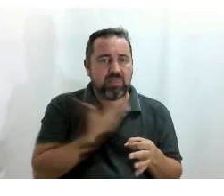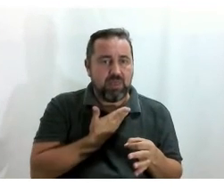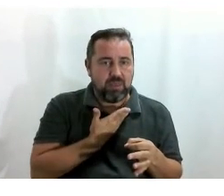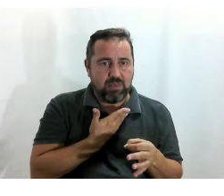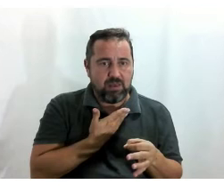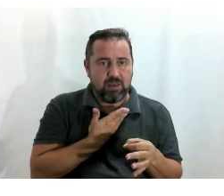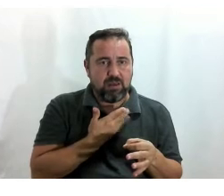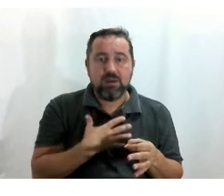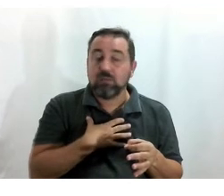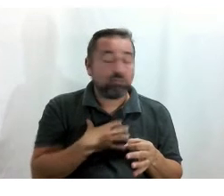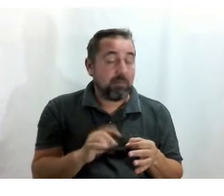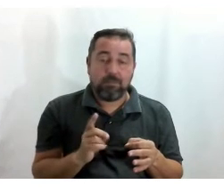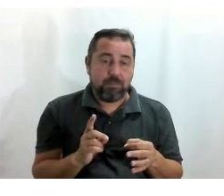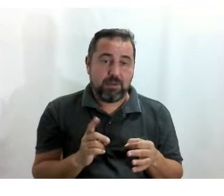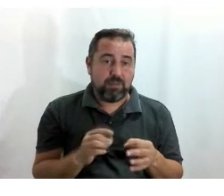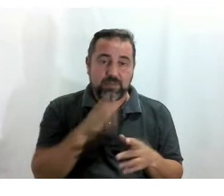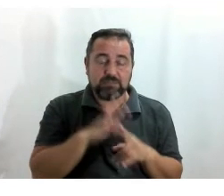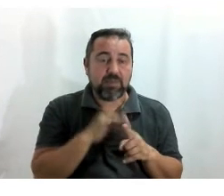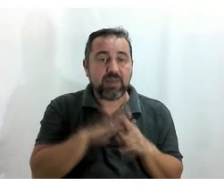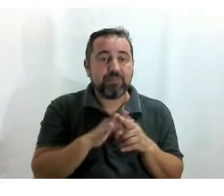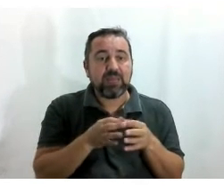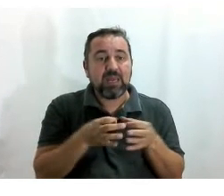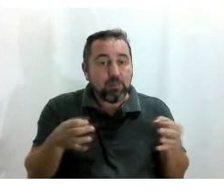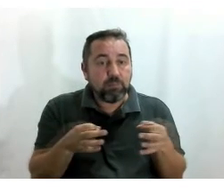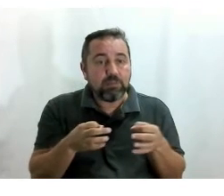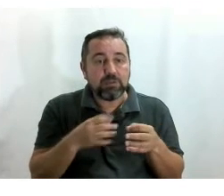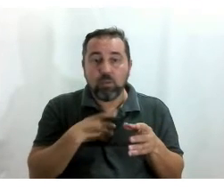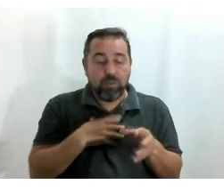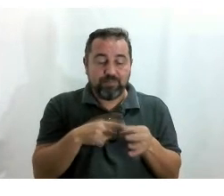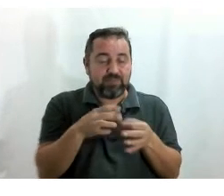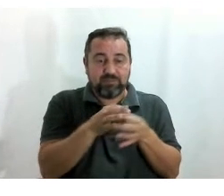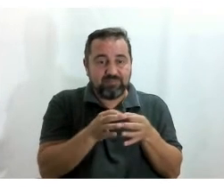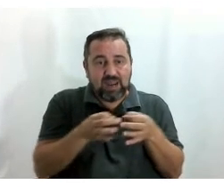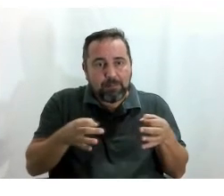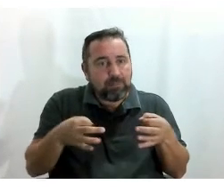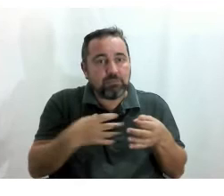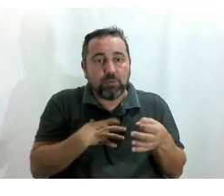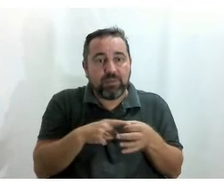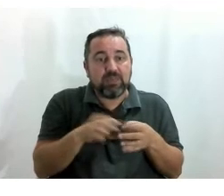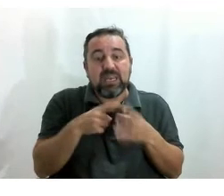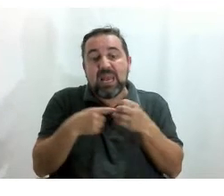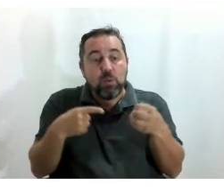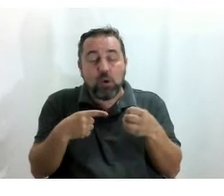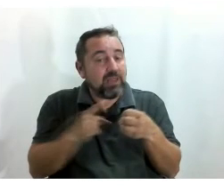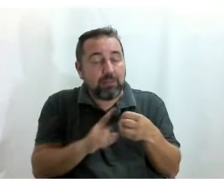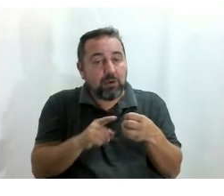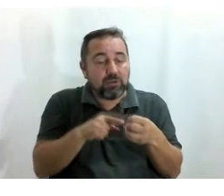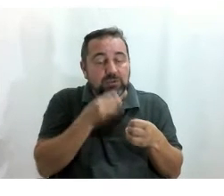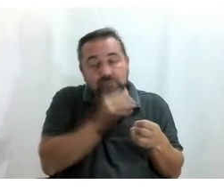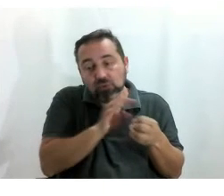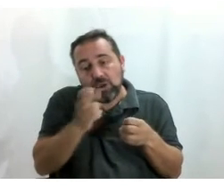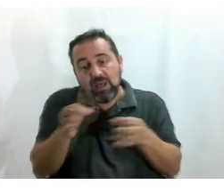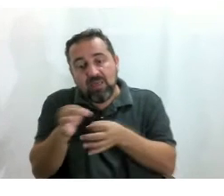capaz de reproducirse porque no son células que sean capaces de replicarse, ni la célula ciliada ni la neurona, sustituirla por otras células o